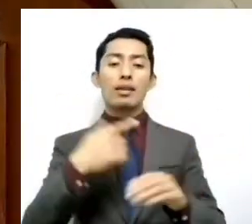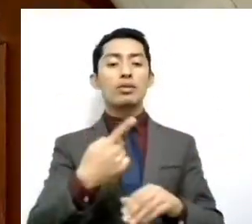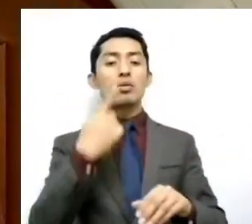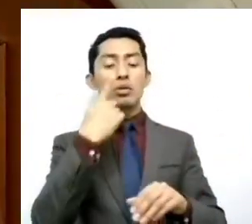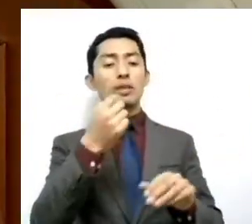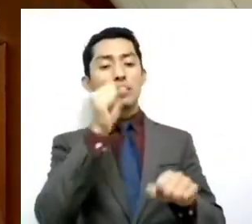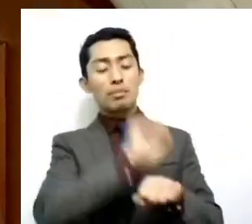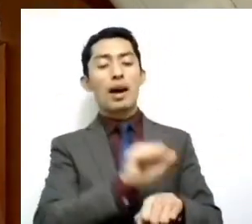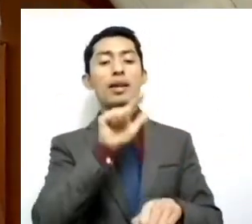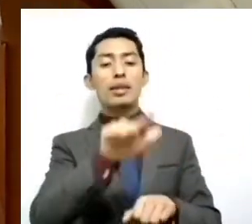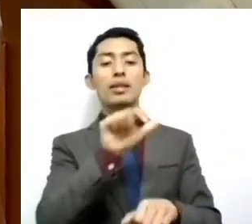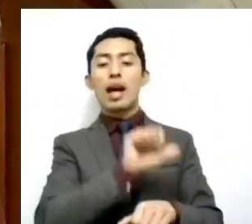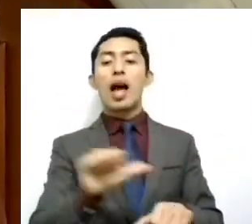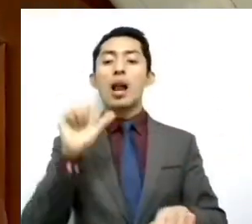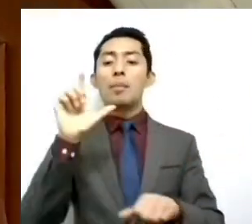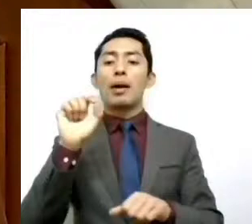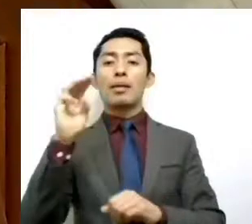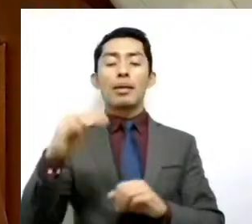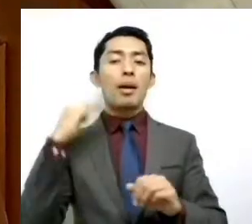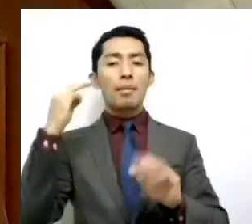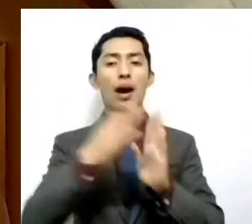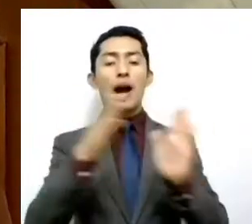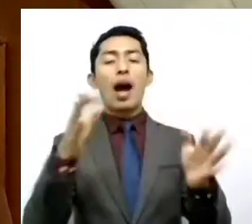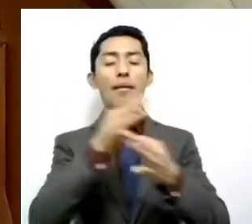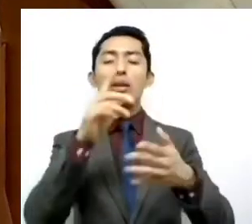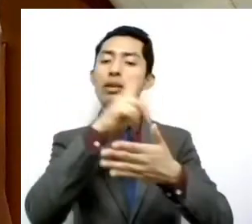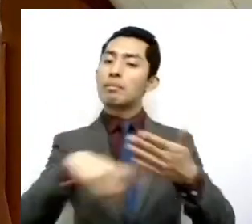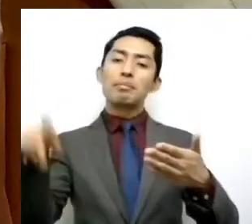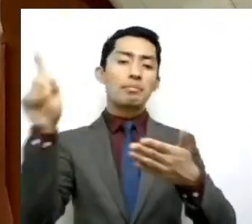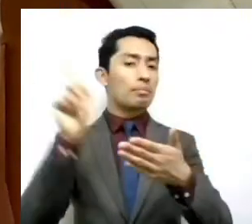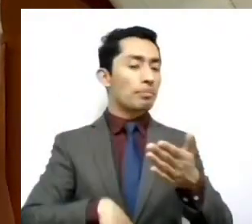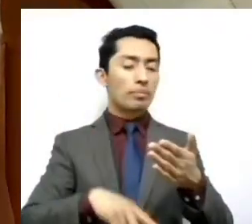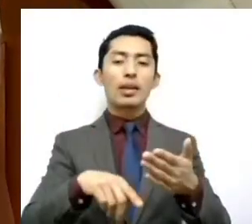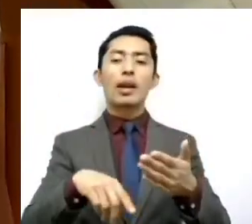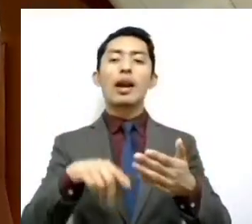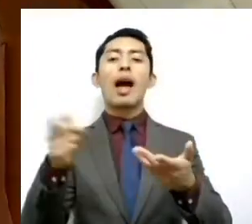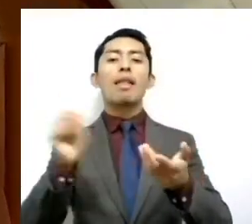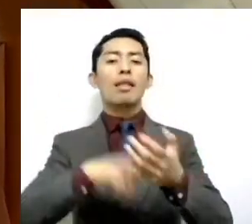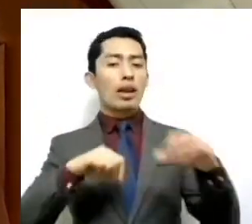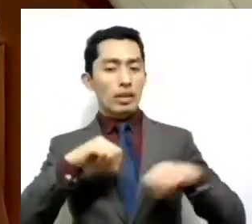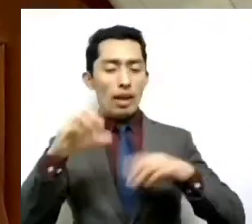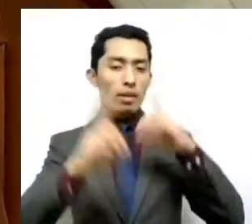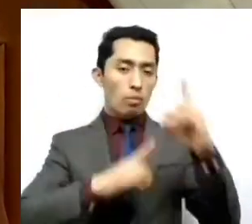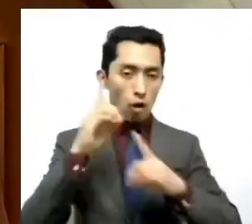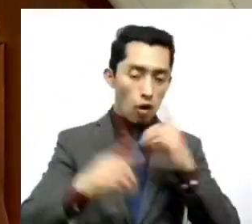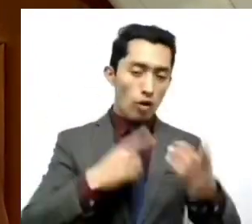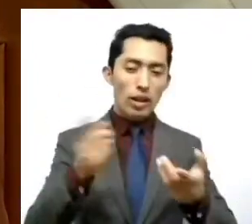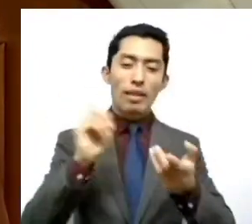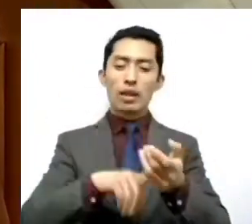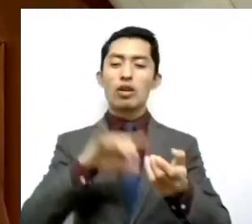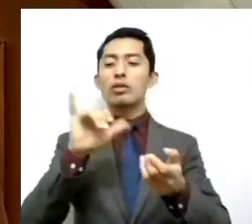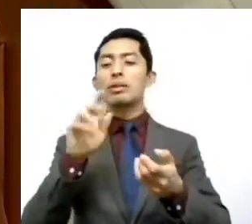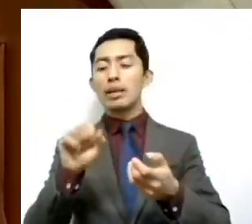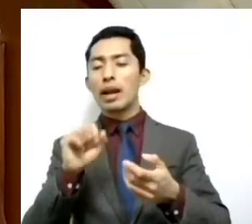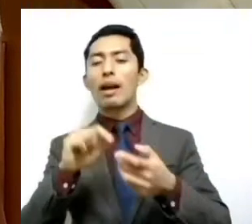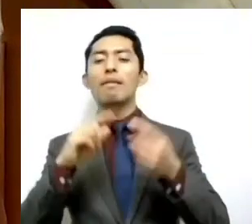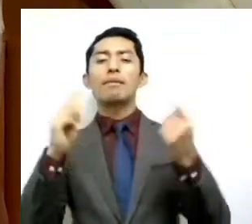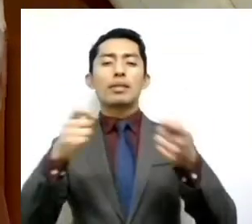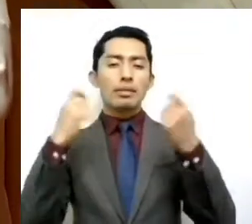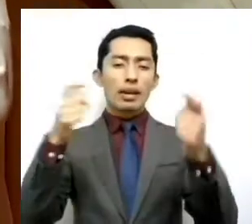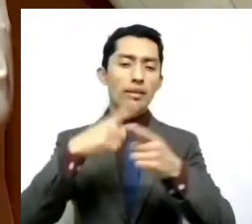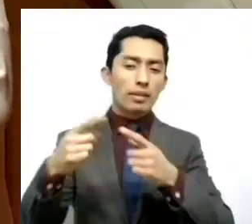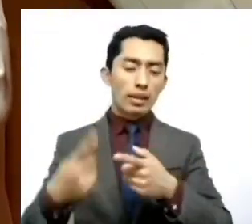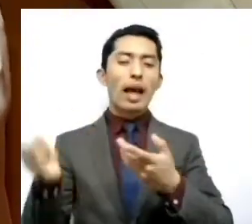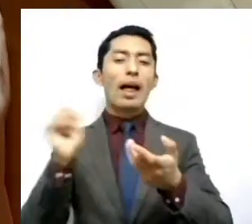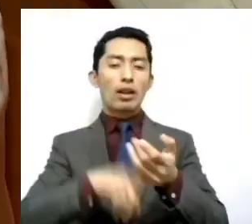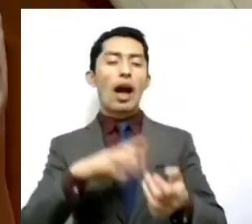al 20 de marzo se suspenden actividades deportivas, cívicas y festivales que se realizan en las